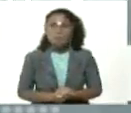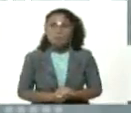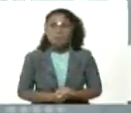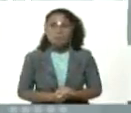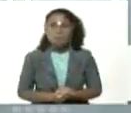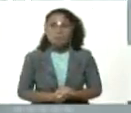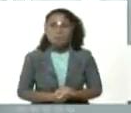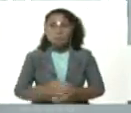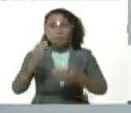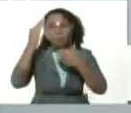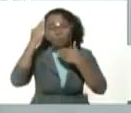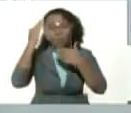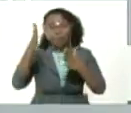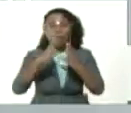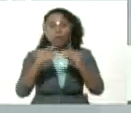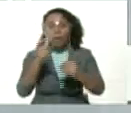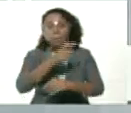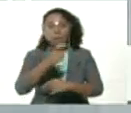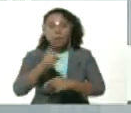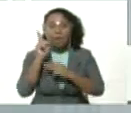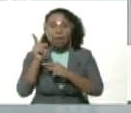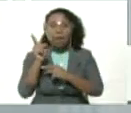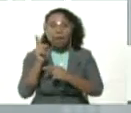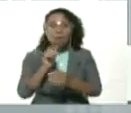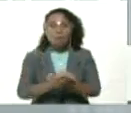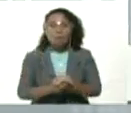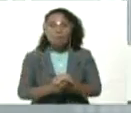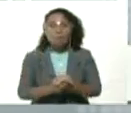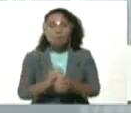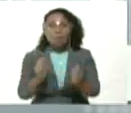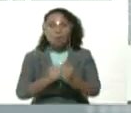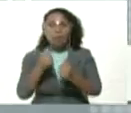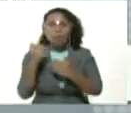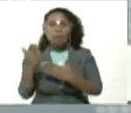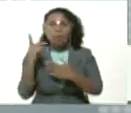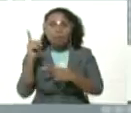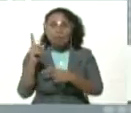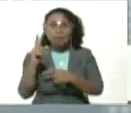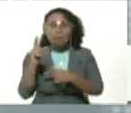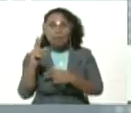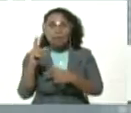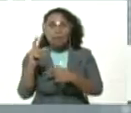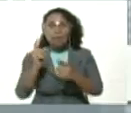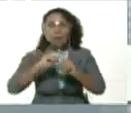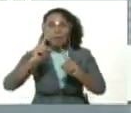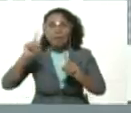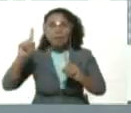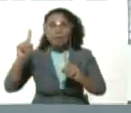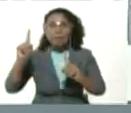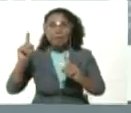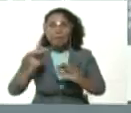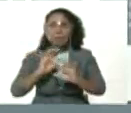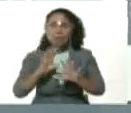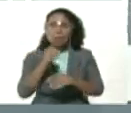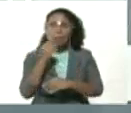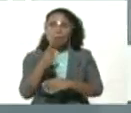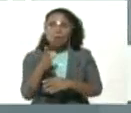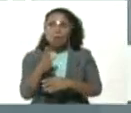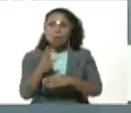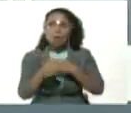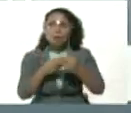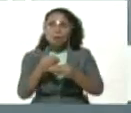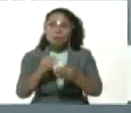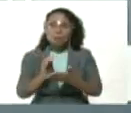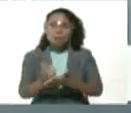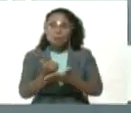Un saludo para toda la gente que está ahí contigo en la subestación eléctrica, ya bueno, desenterrando